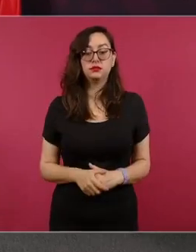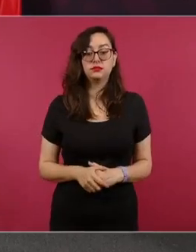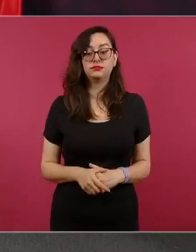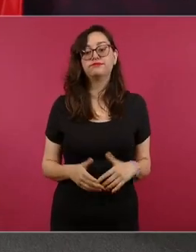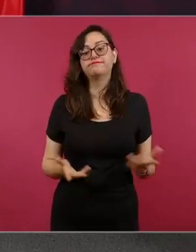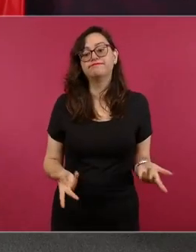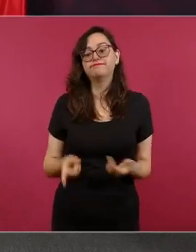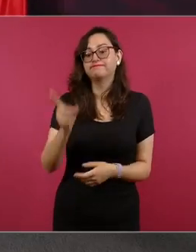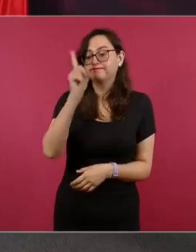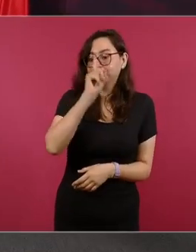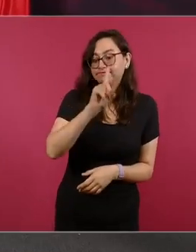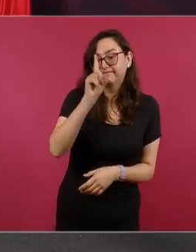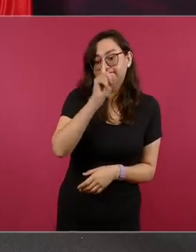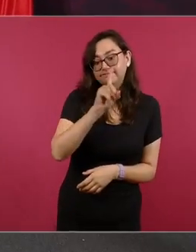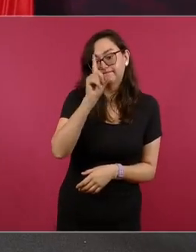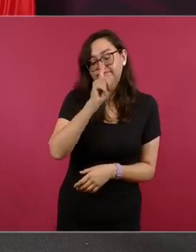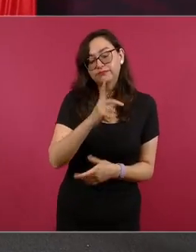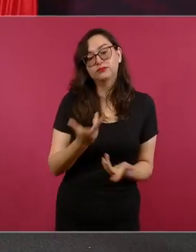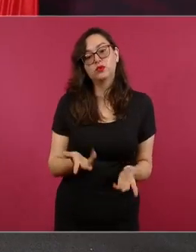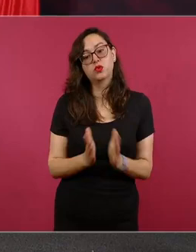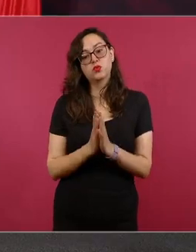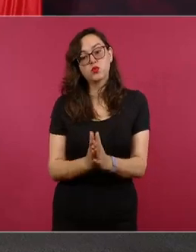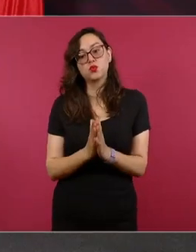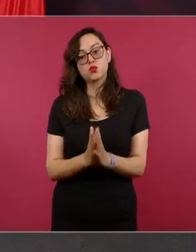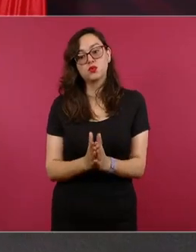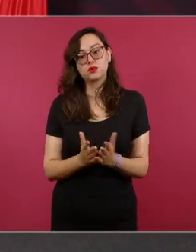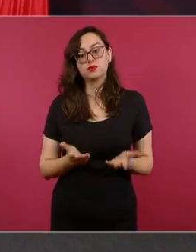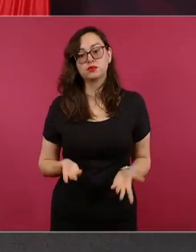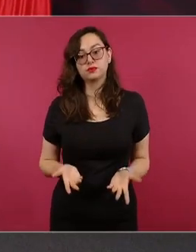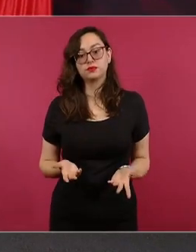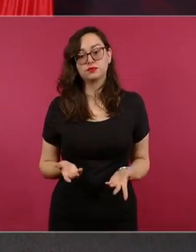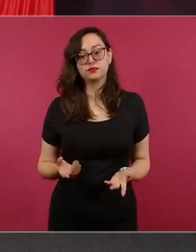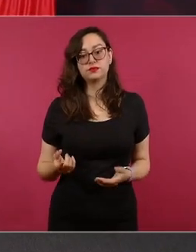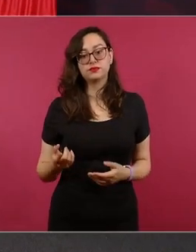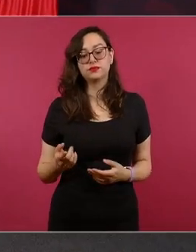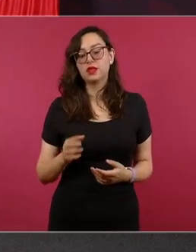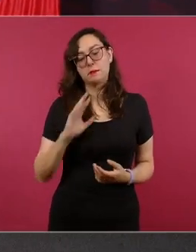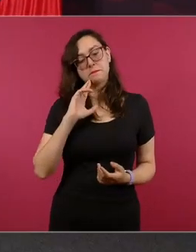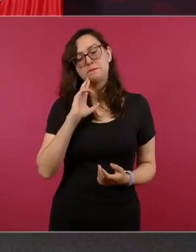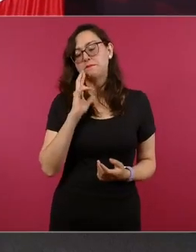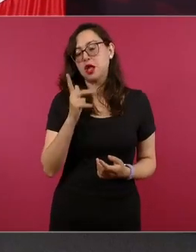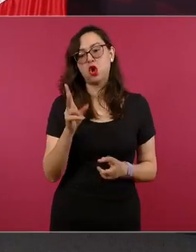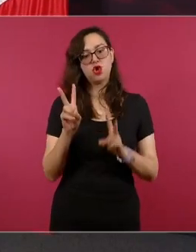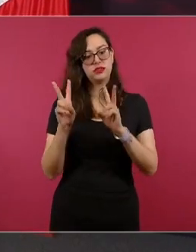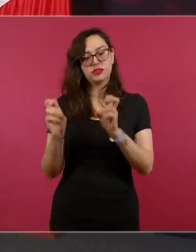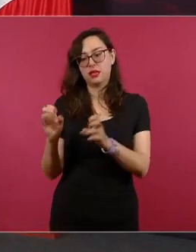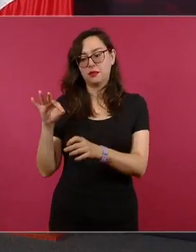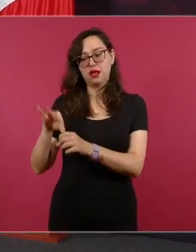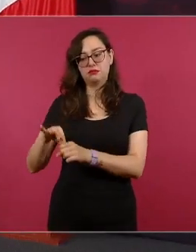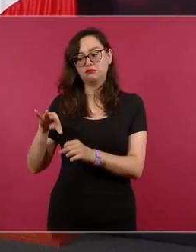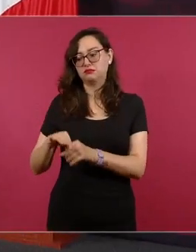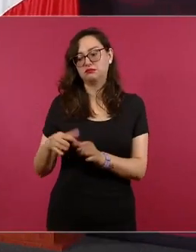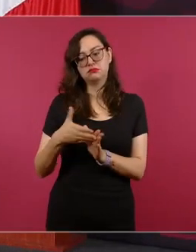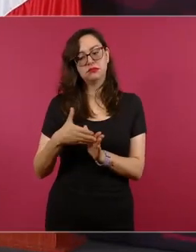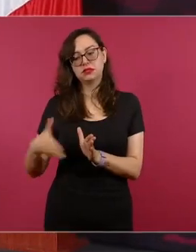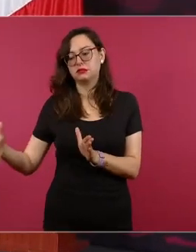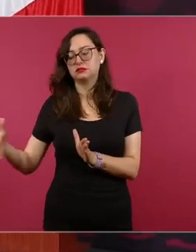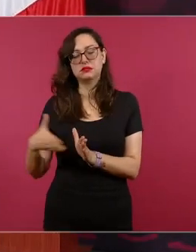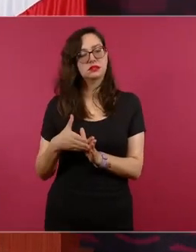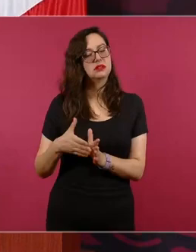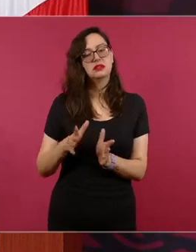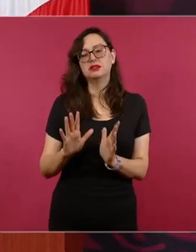que no hablemos tanto, yo no puedo en